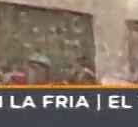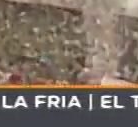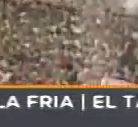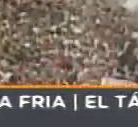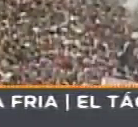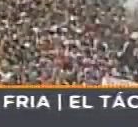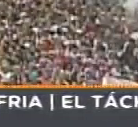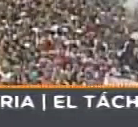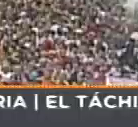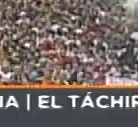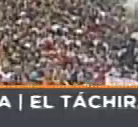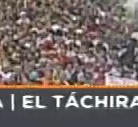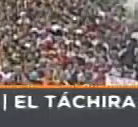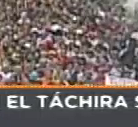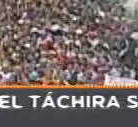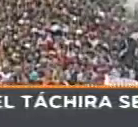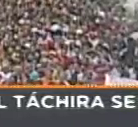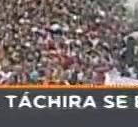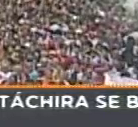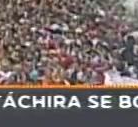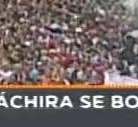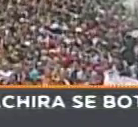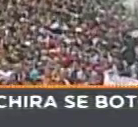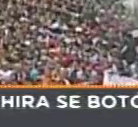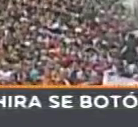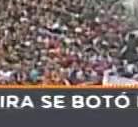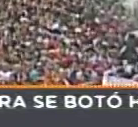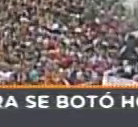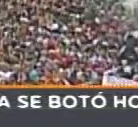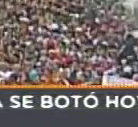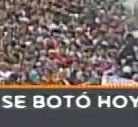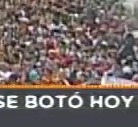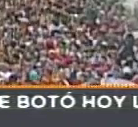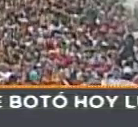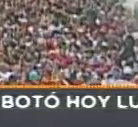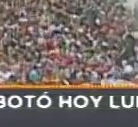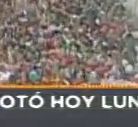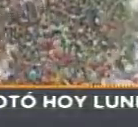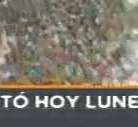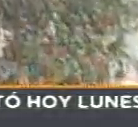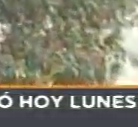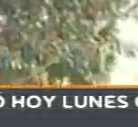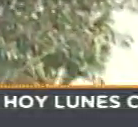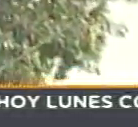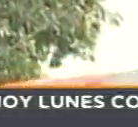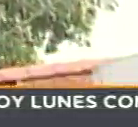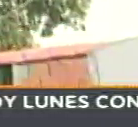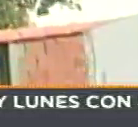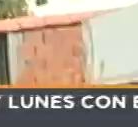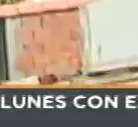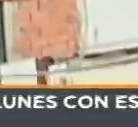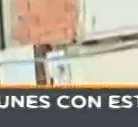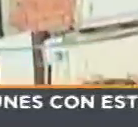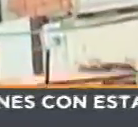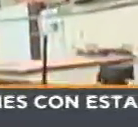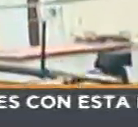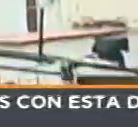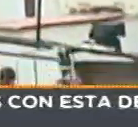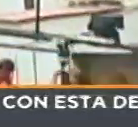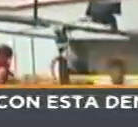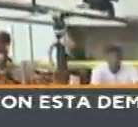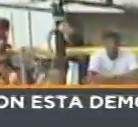un árbol de caoba bien modesto vale y los árboles entre las casas entre las calles